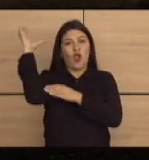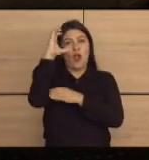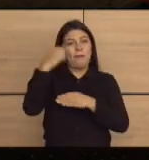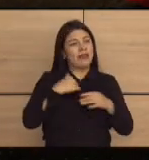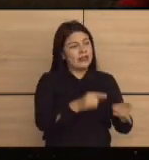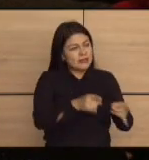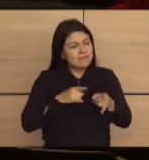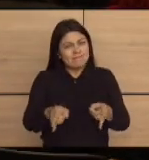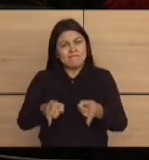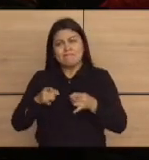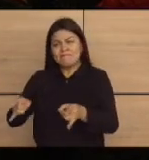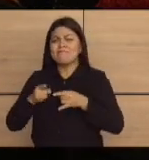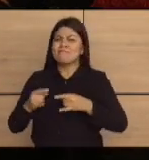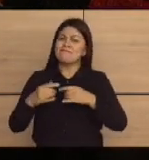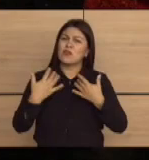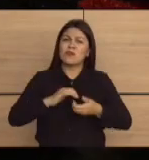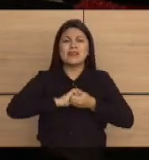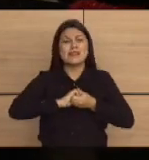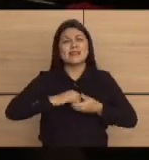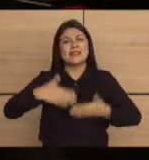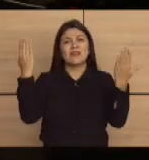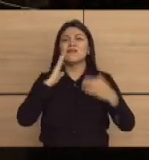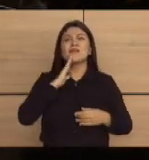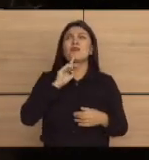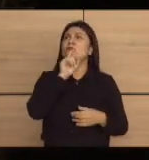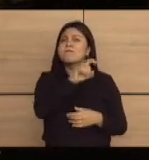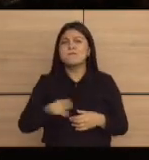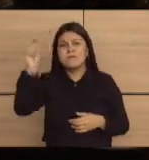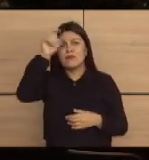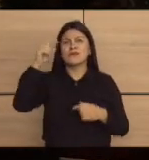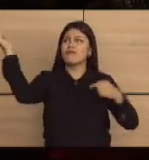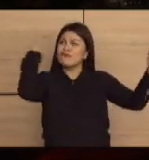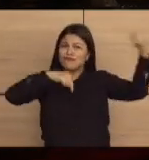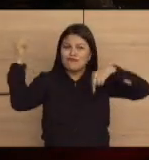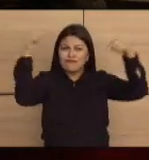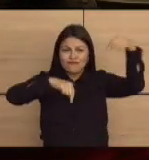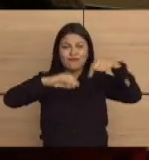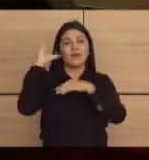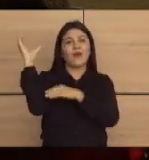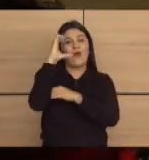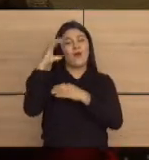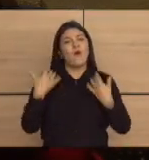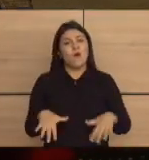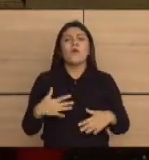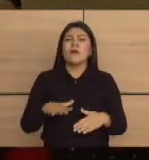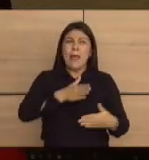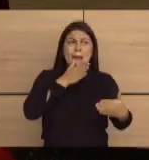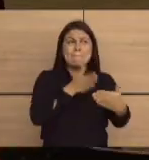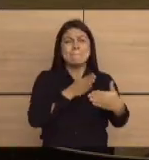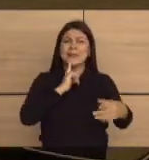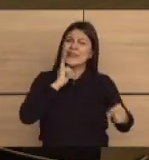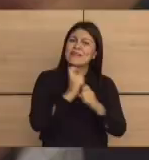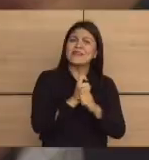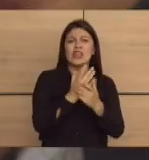motiva saludar a personas de tantas regiones del país que tienen que lidiar muchas veces con dificultades